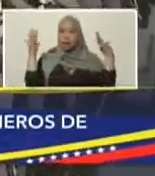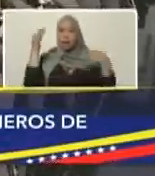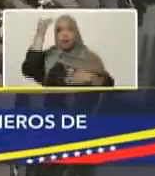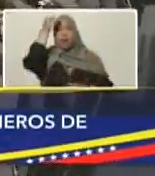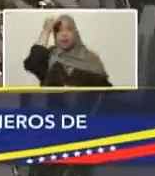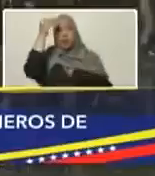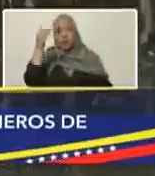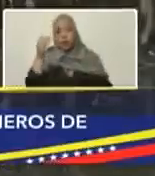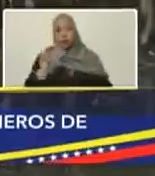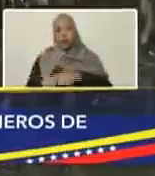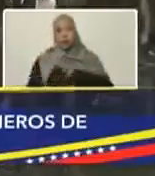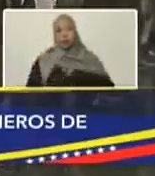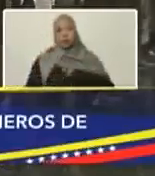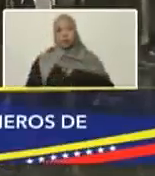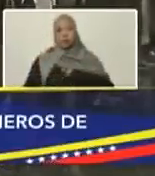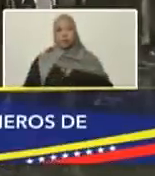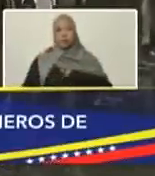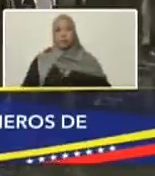¡Saludo!